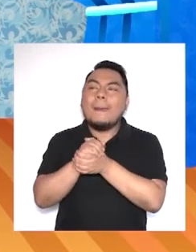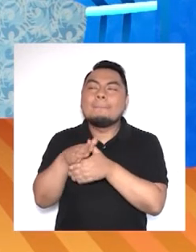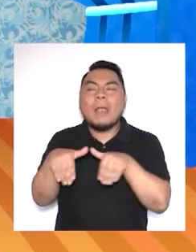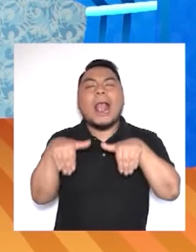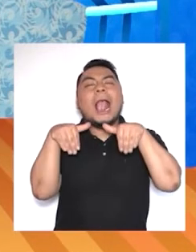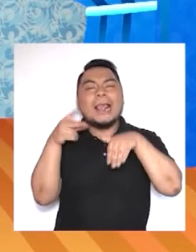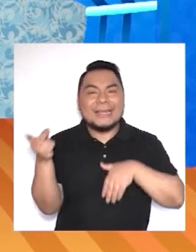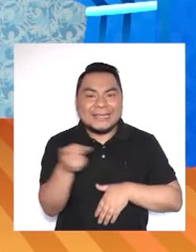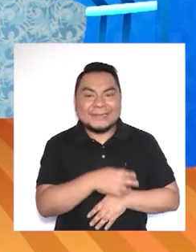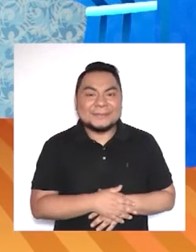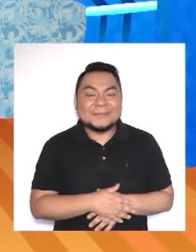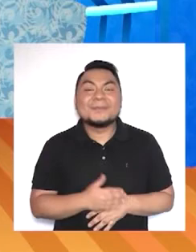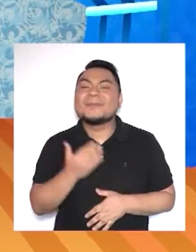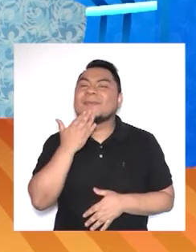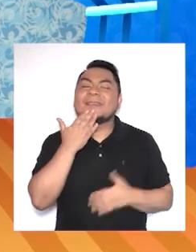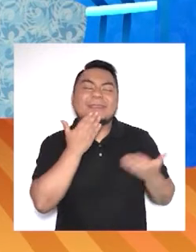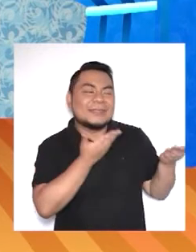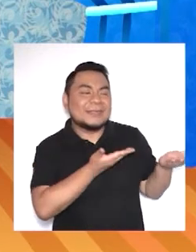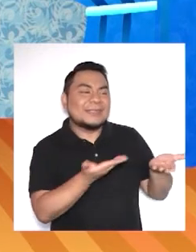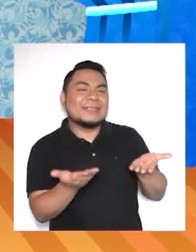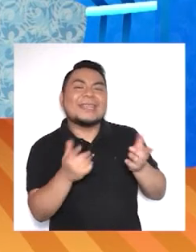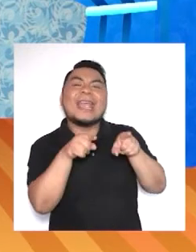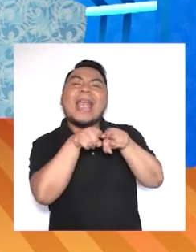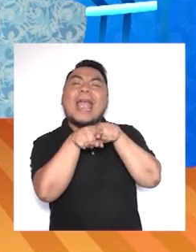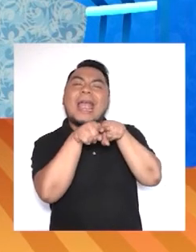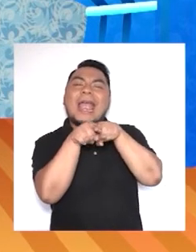ustedes, el gran